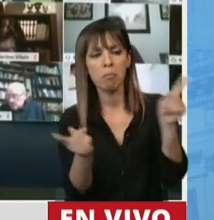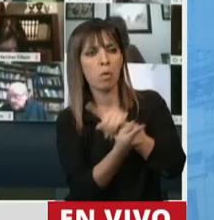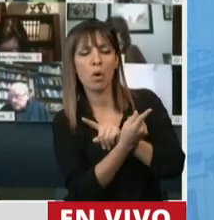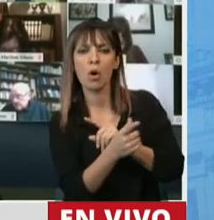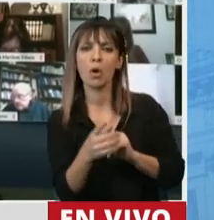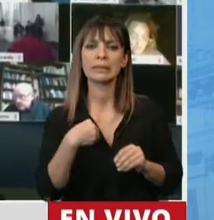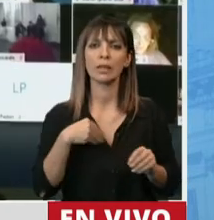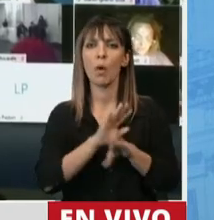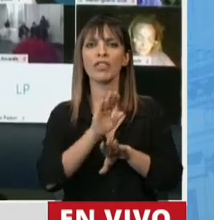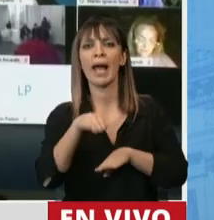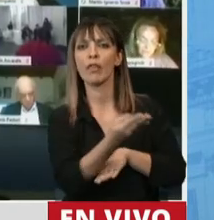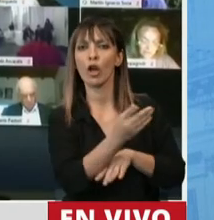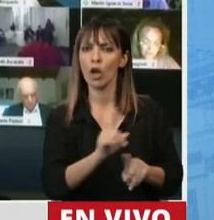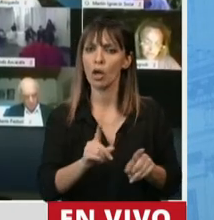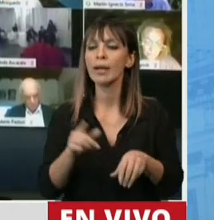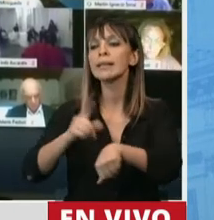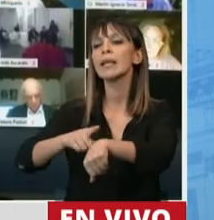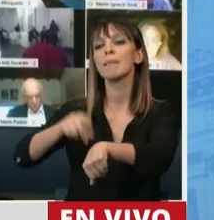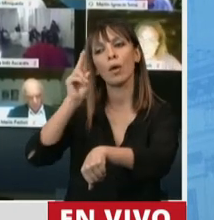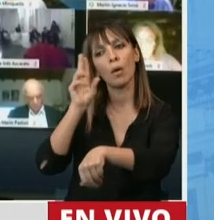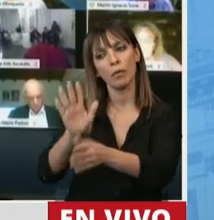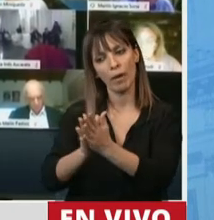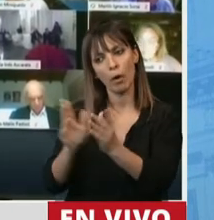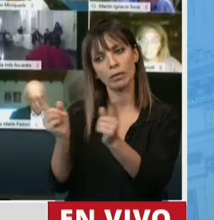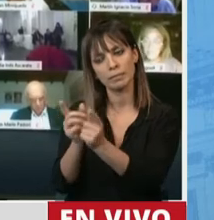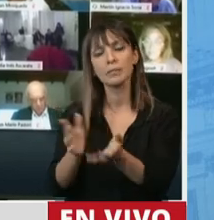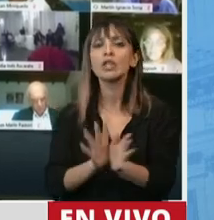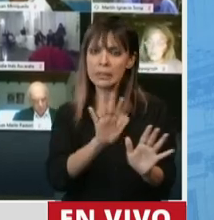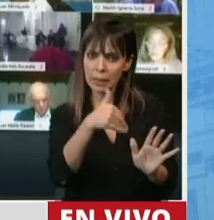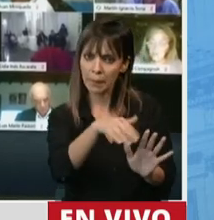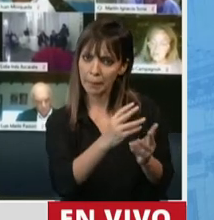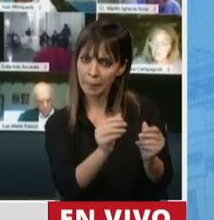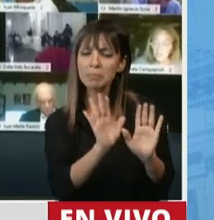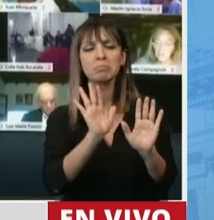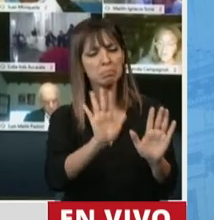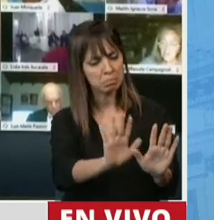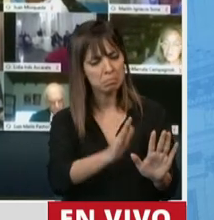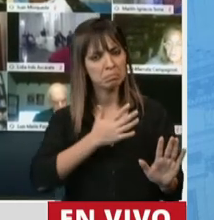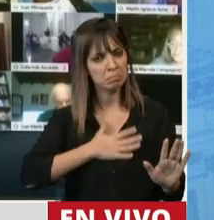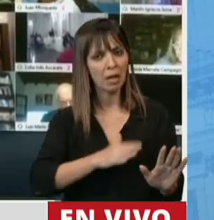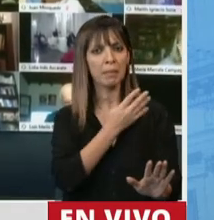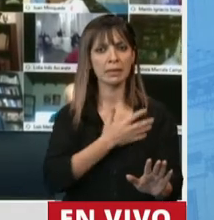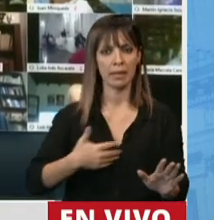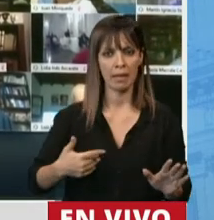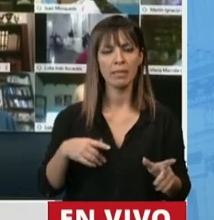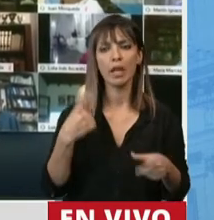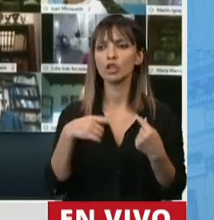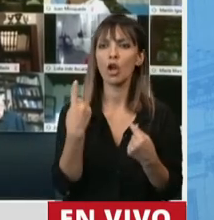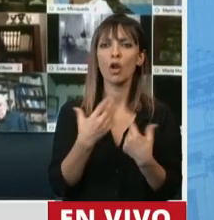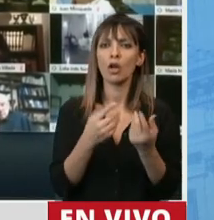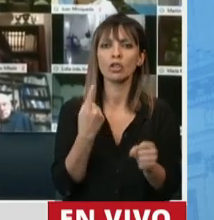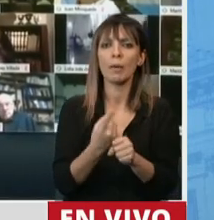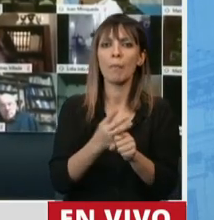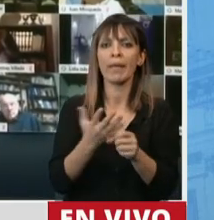a la patria o confundidos. El tiempo, señor diputado, vaya redondeando. Estoy terminando, señor presidente. No podemos naturalizar el